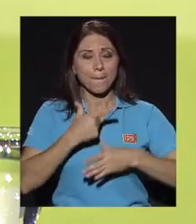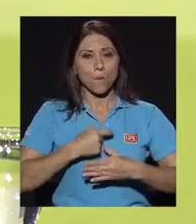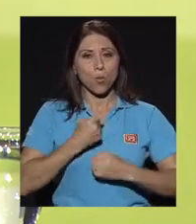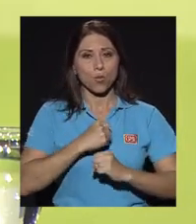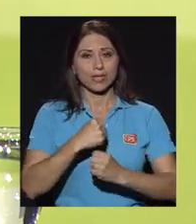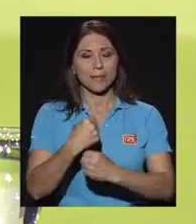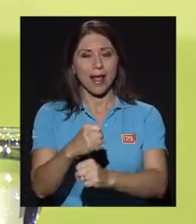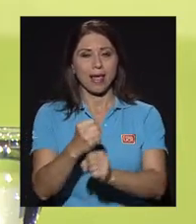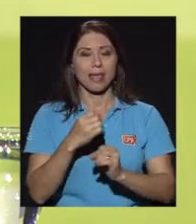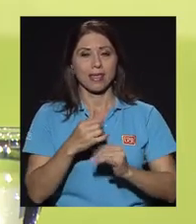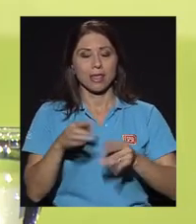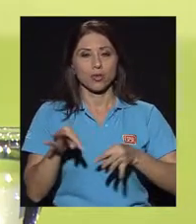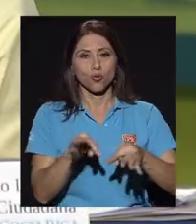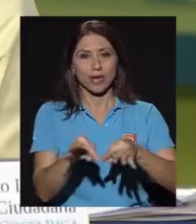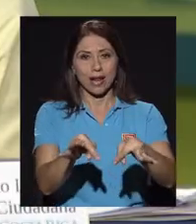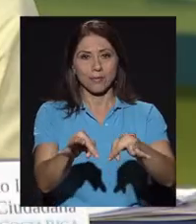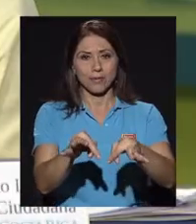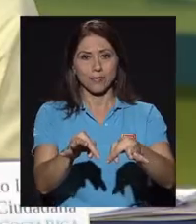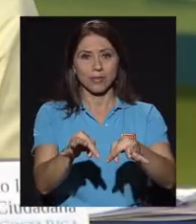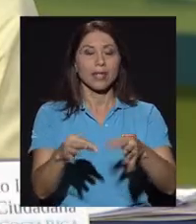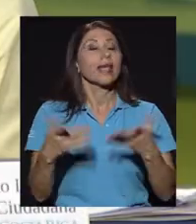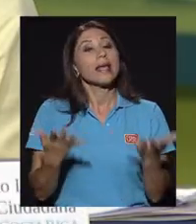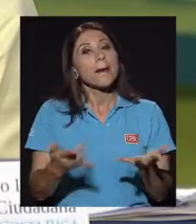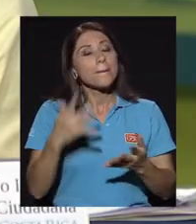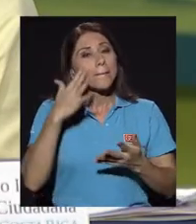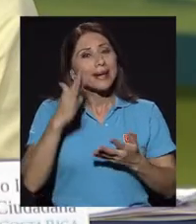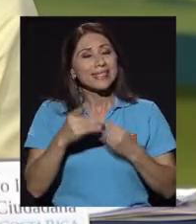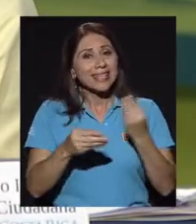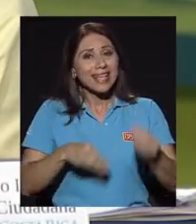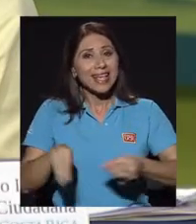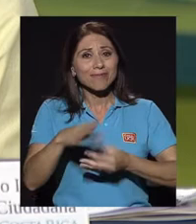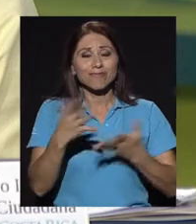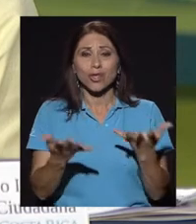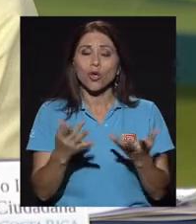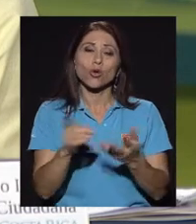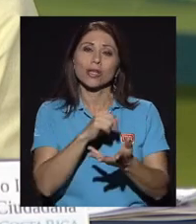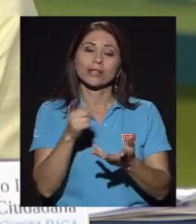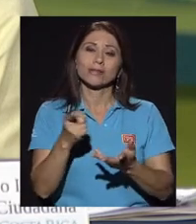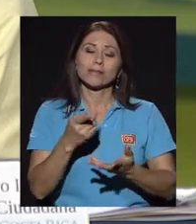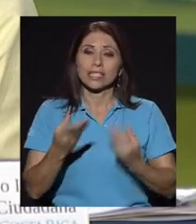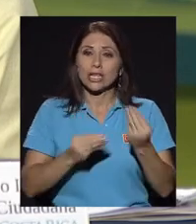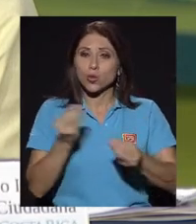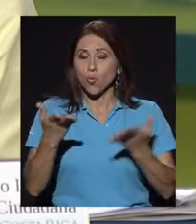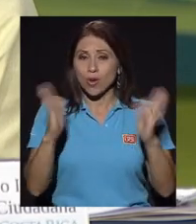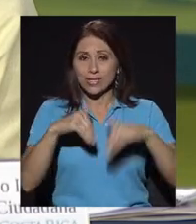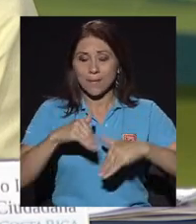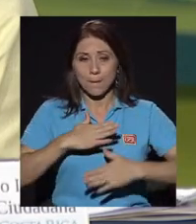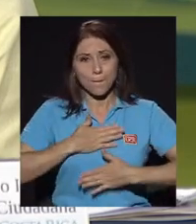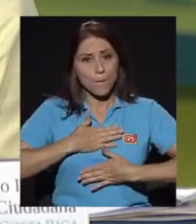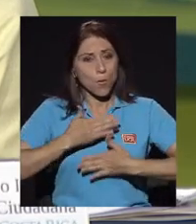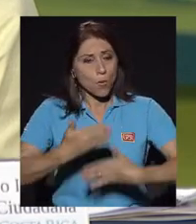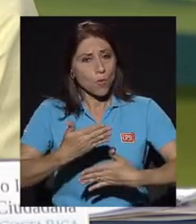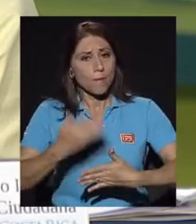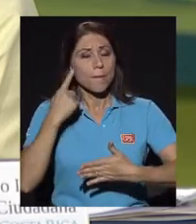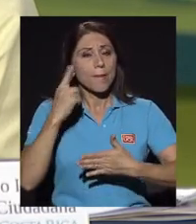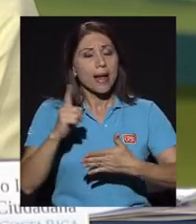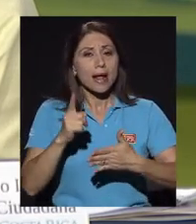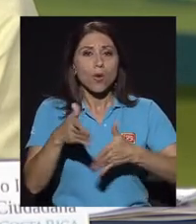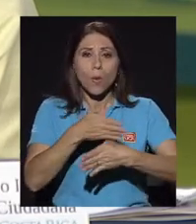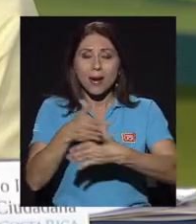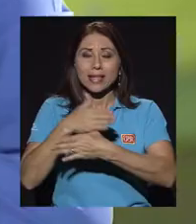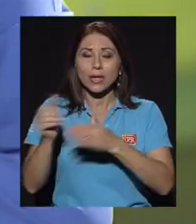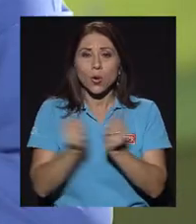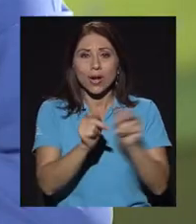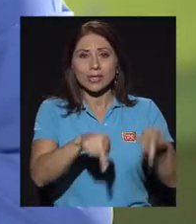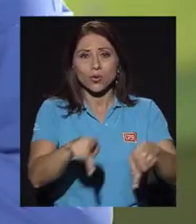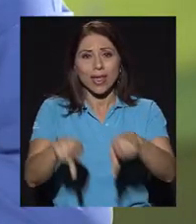de Turrialba. Pareciera un despropósito postularse a una elección y no estar dispuesto a compartir con la ciudadanía en espacios